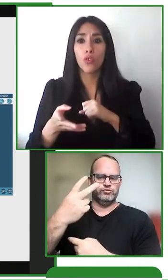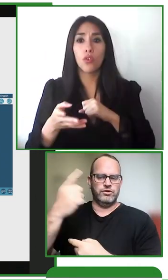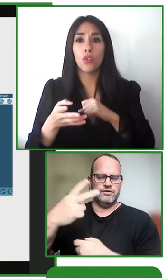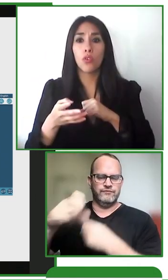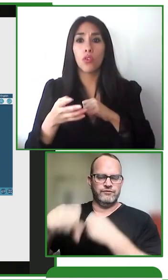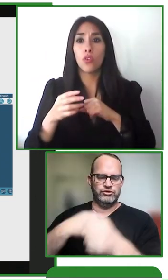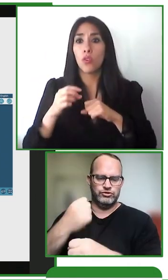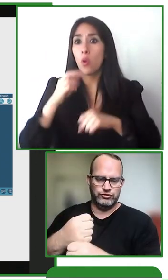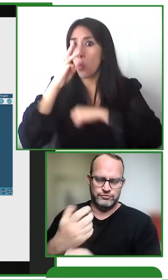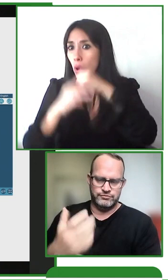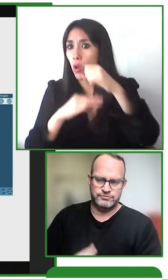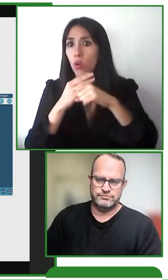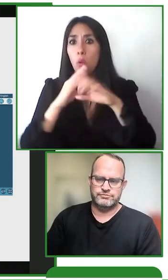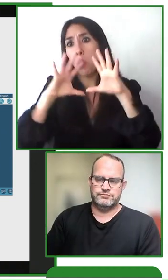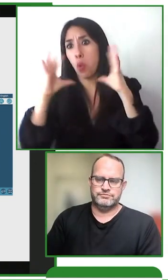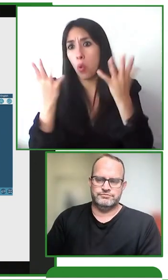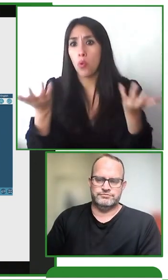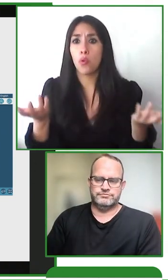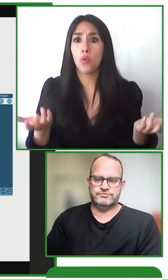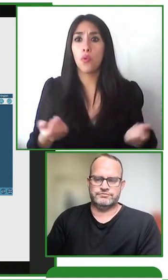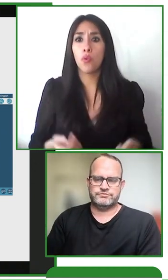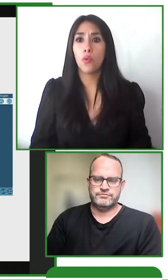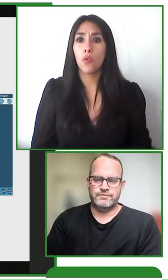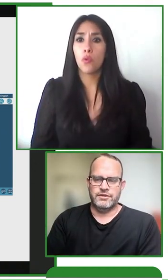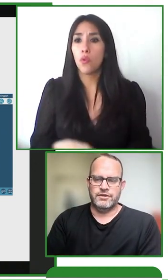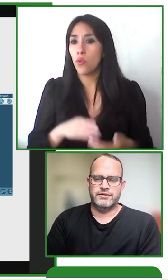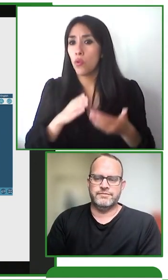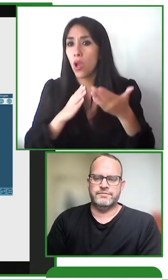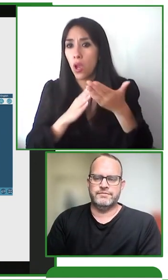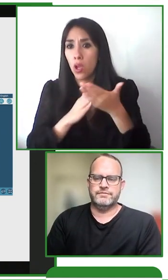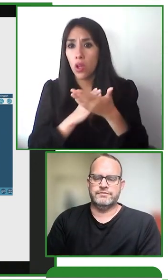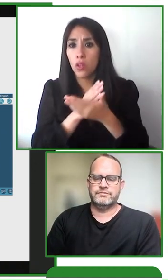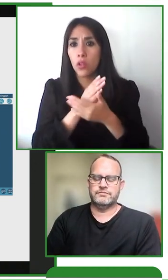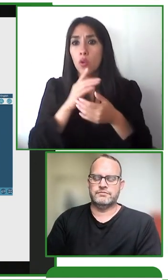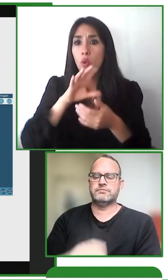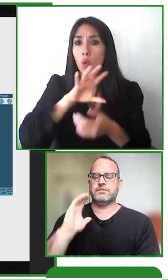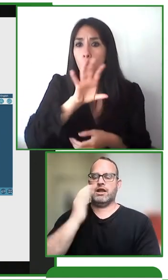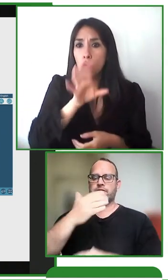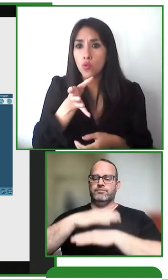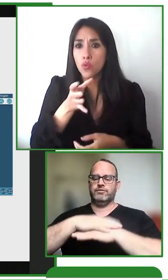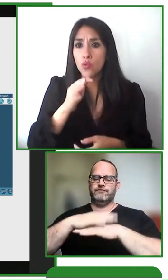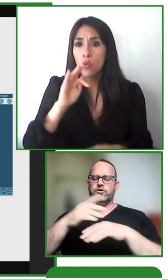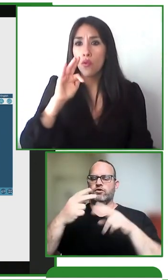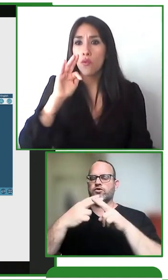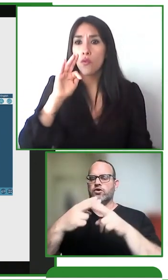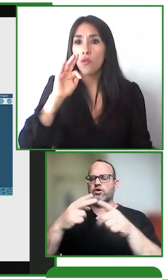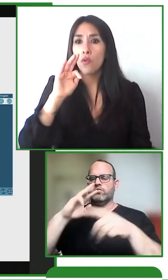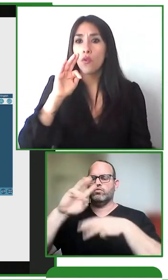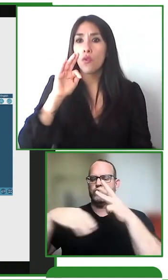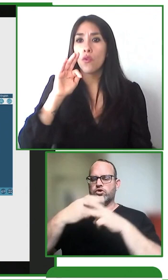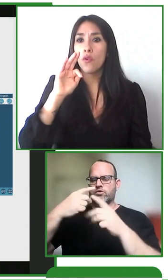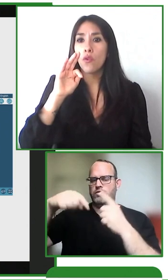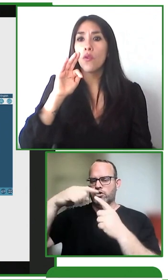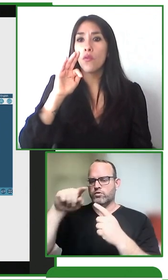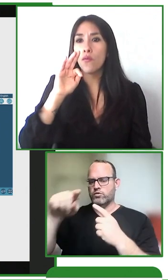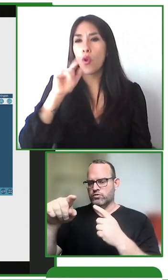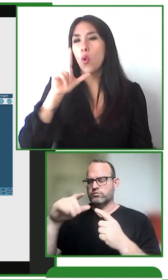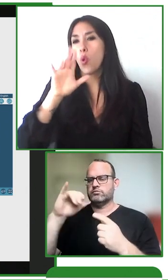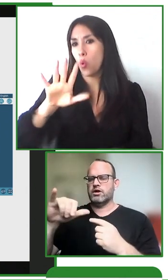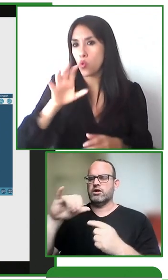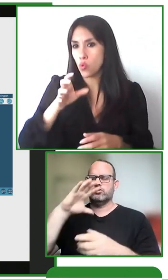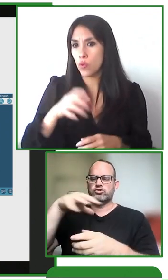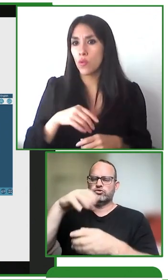con las Filipinas y ahora nos hemos expandido a otros países del mundo en los últimos